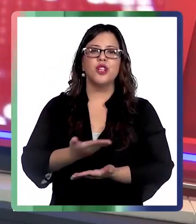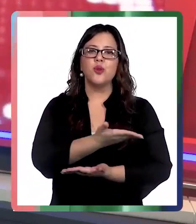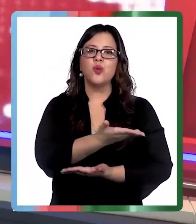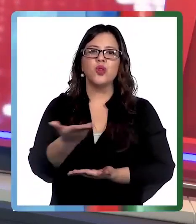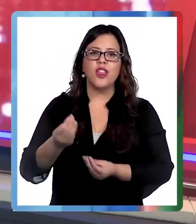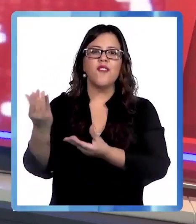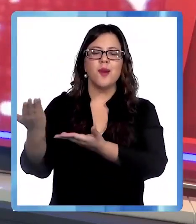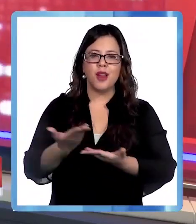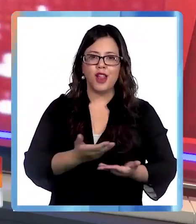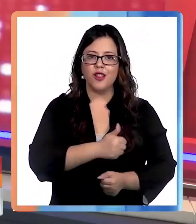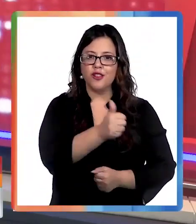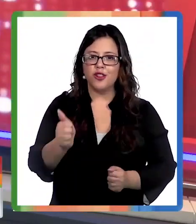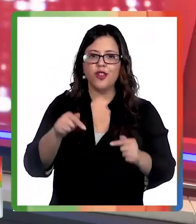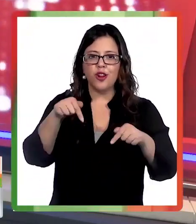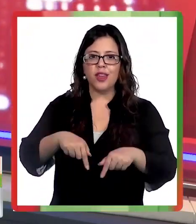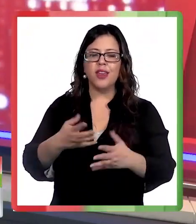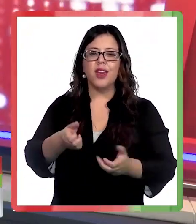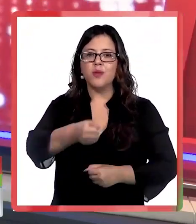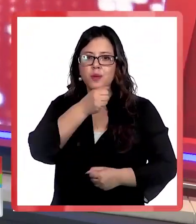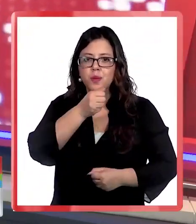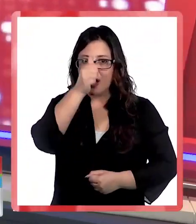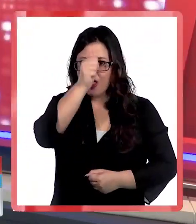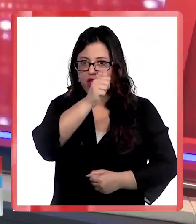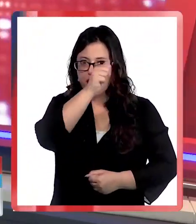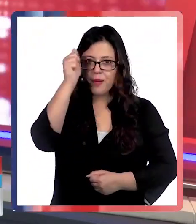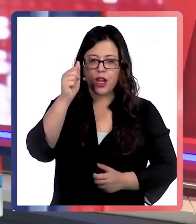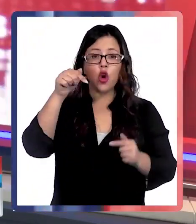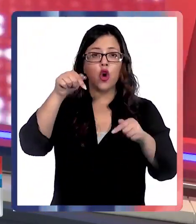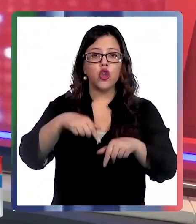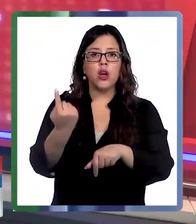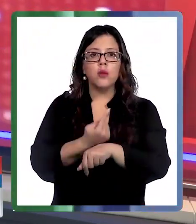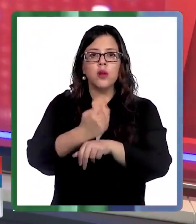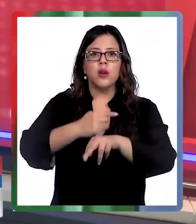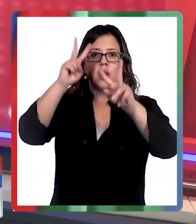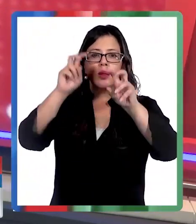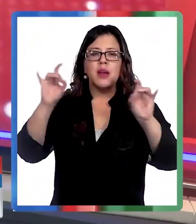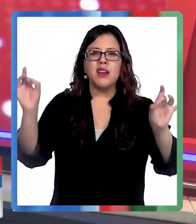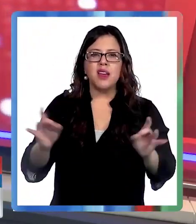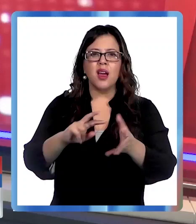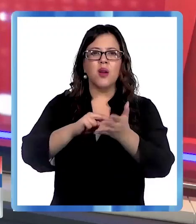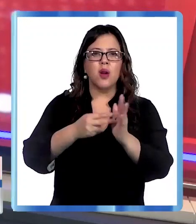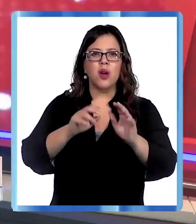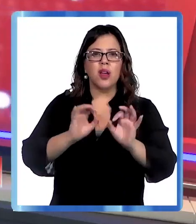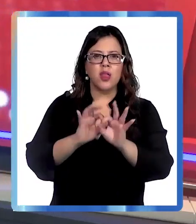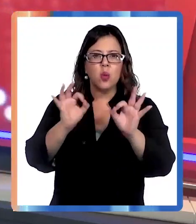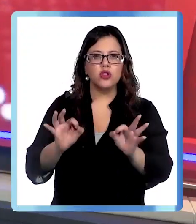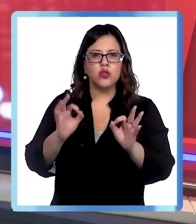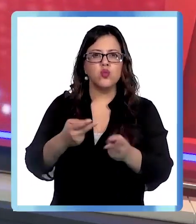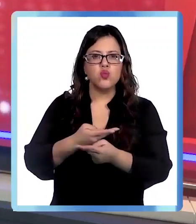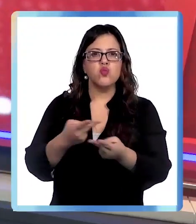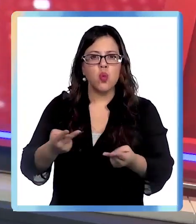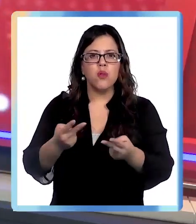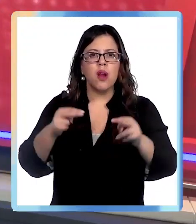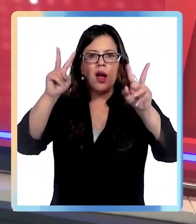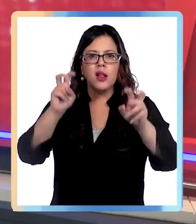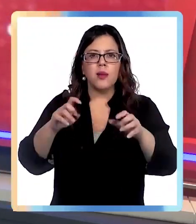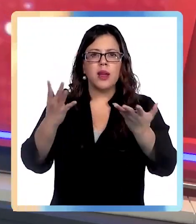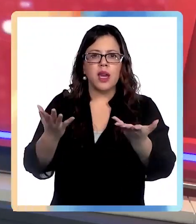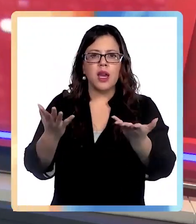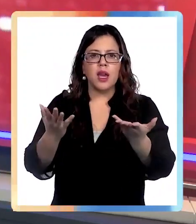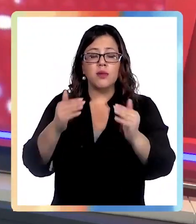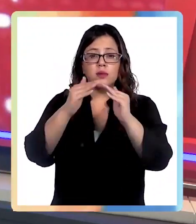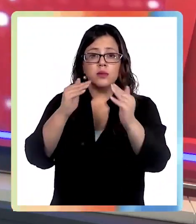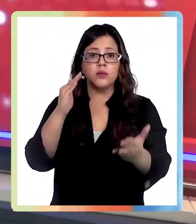¿Qué tal? ¿Cómo están ustedes? Bienvenidas y bienvenidos a la entrevista del domingo. Hoy hablamos de la grave crisis en la educación pública a partir